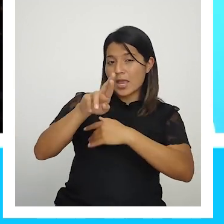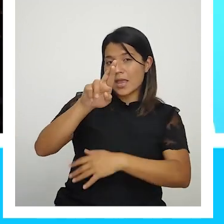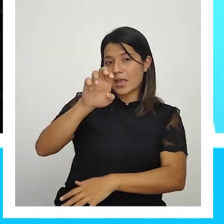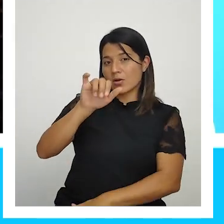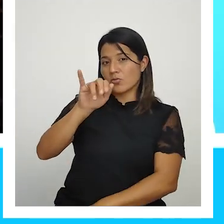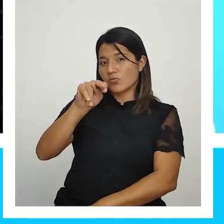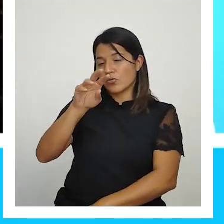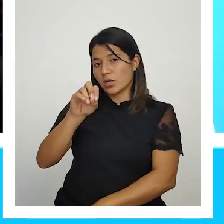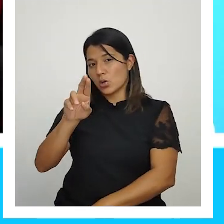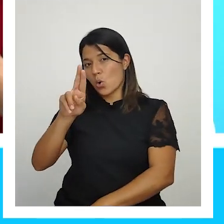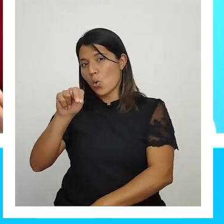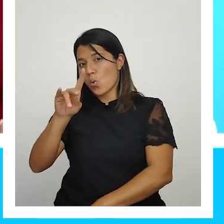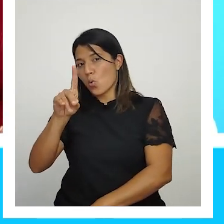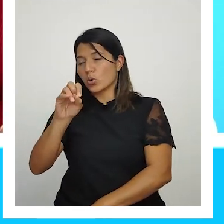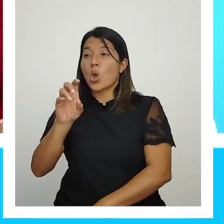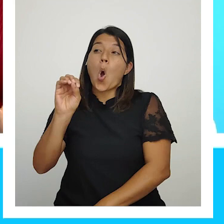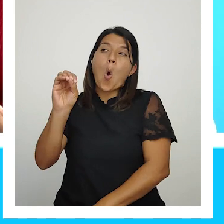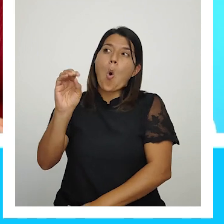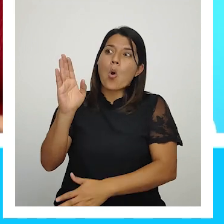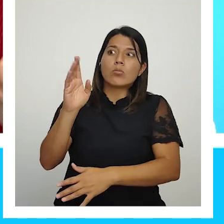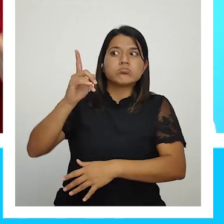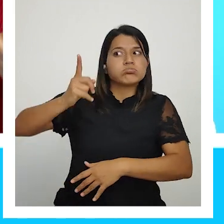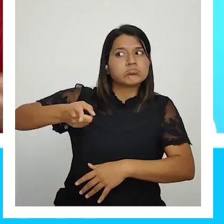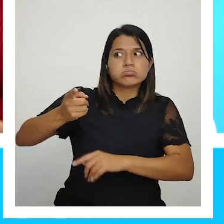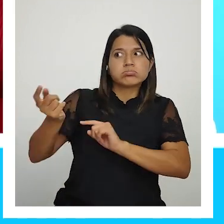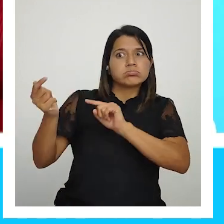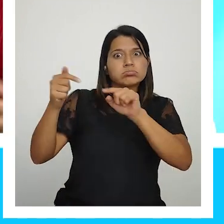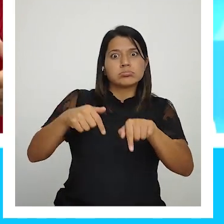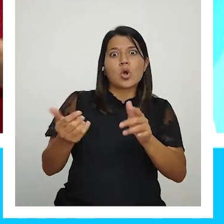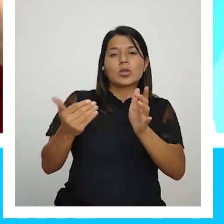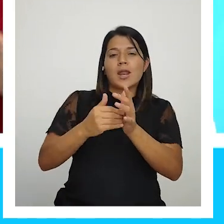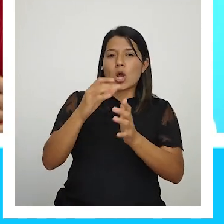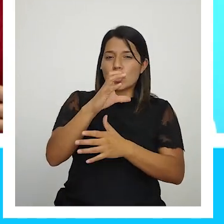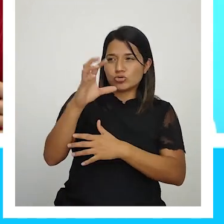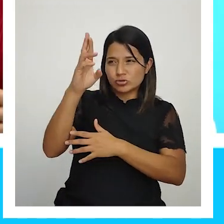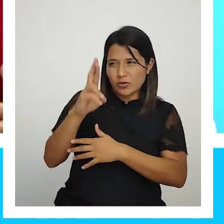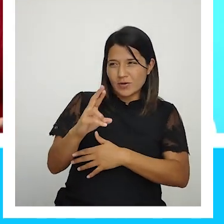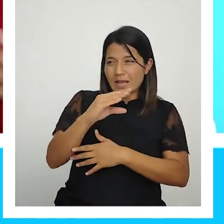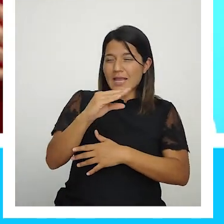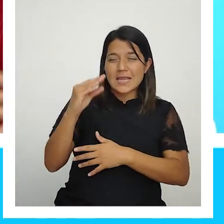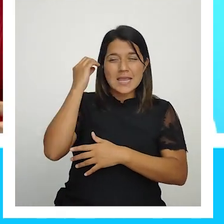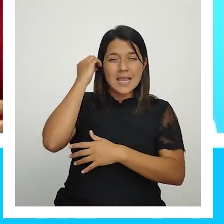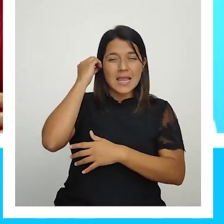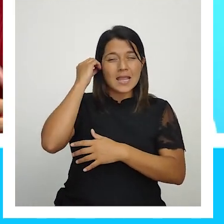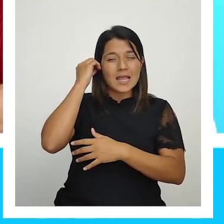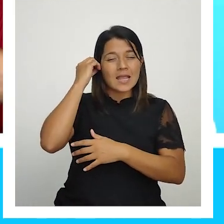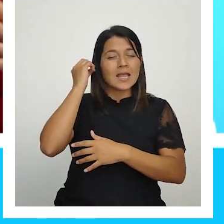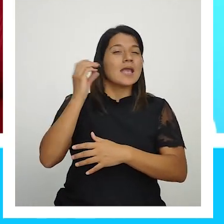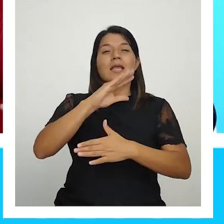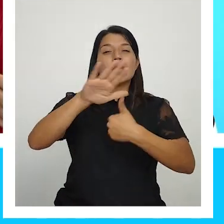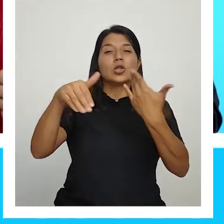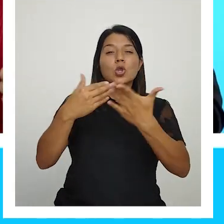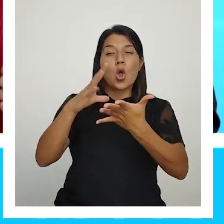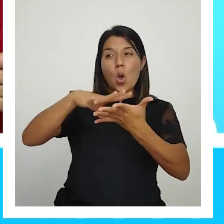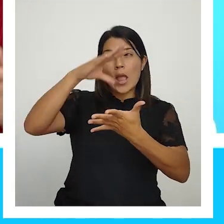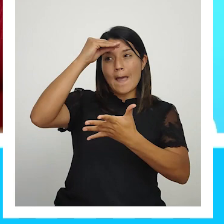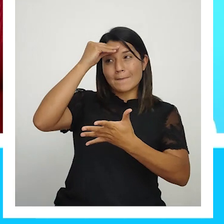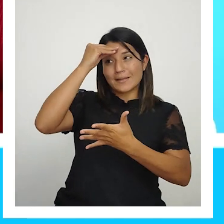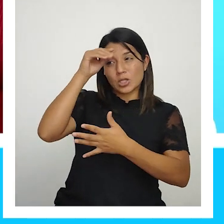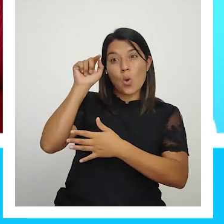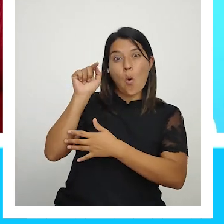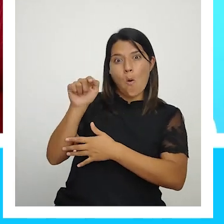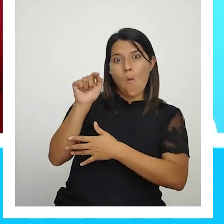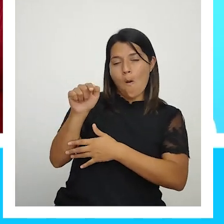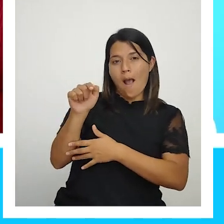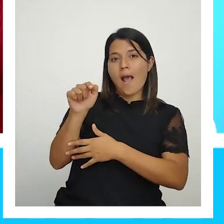hay una cláusula que te dice que tienes que regresar a Costa Rica y ejercer el conocimiento y compartir el conocimiento con la comunidad costarricense?